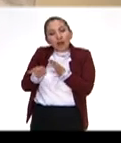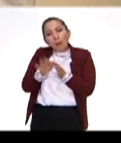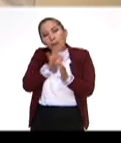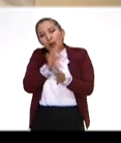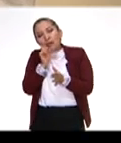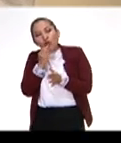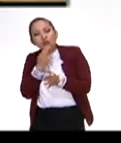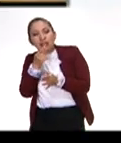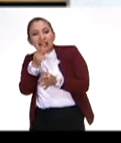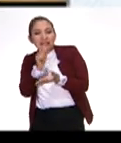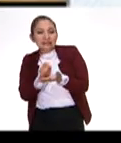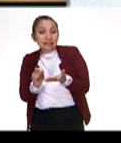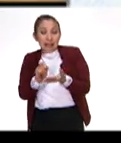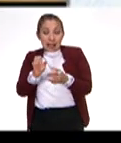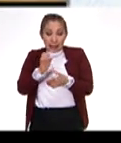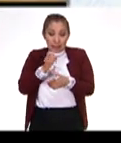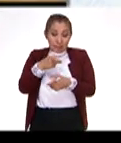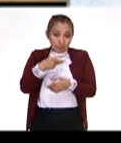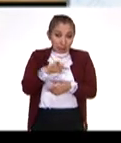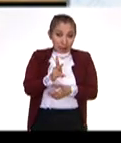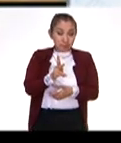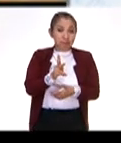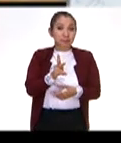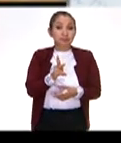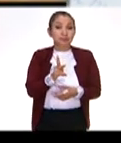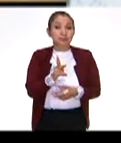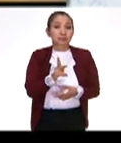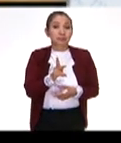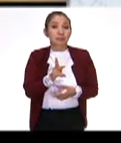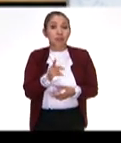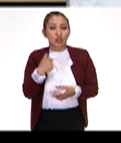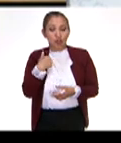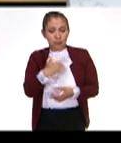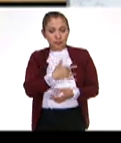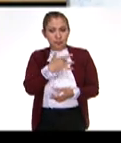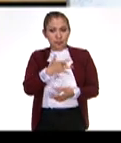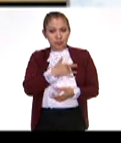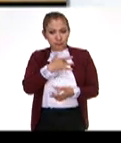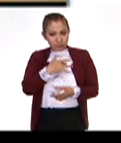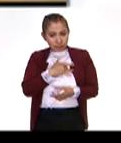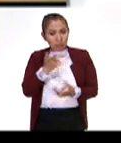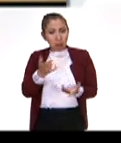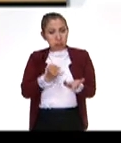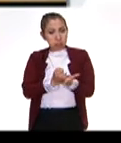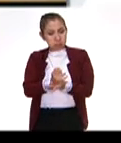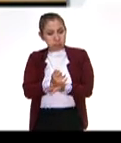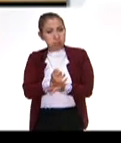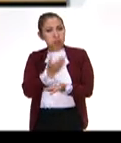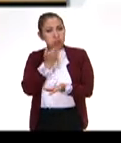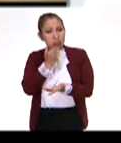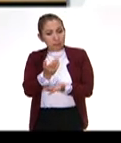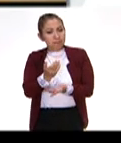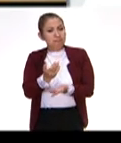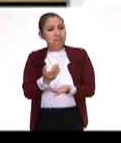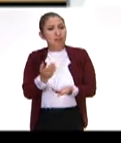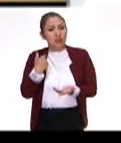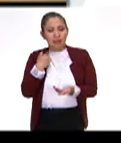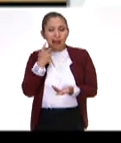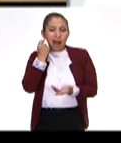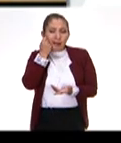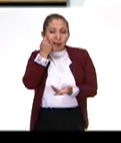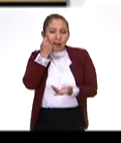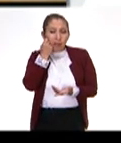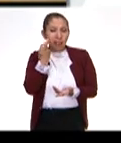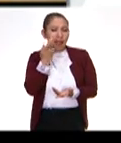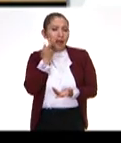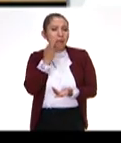puedo escribir un texto? Sin embargo, la intuición yo creo que es determinante en el ser humano. Me arriesgué,